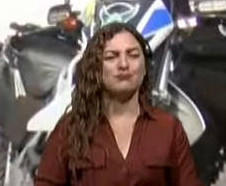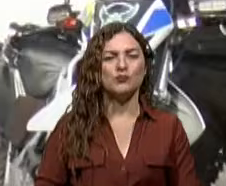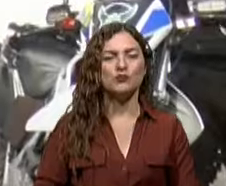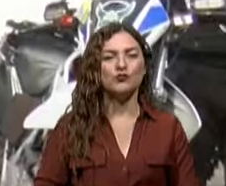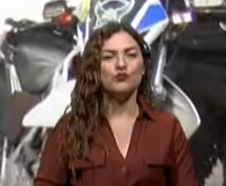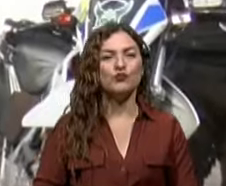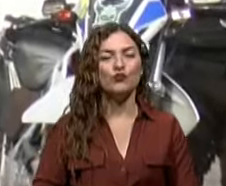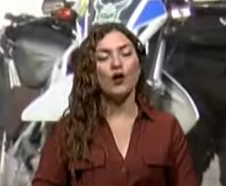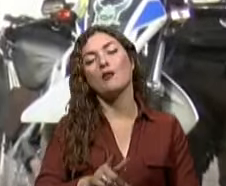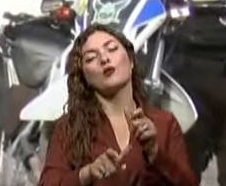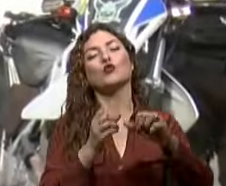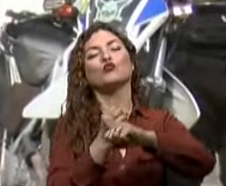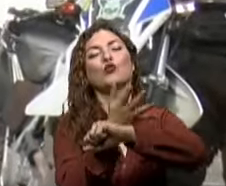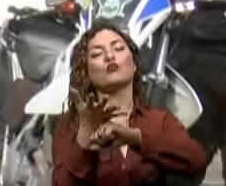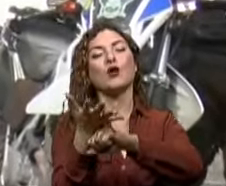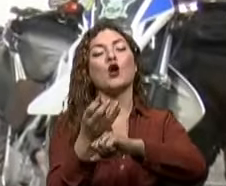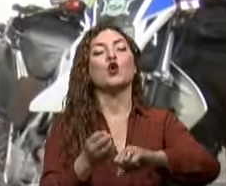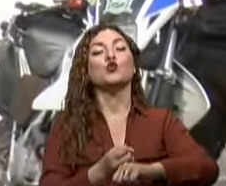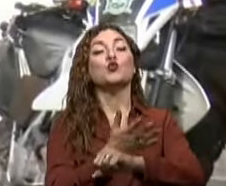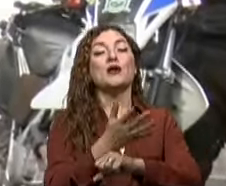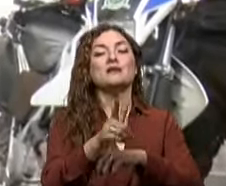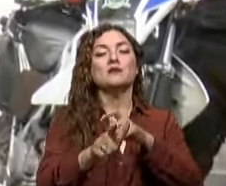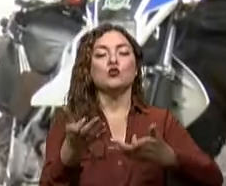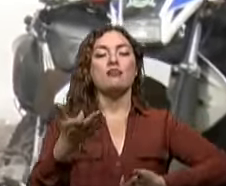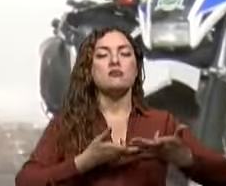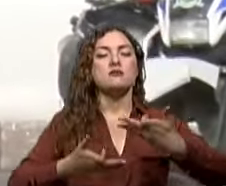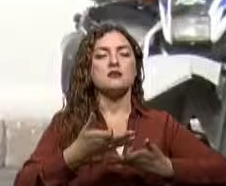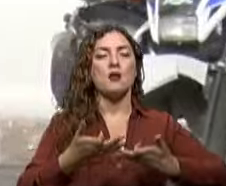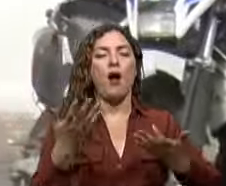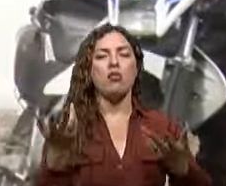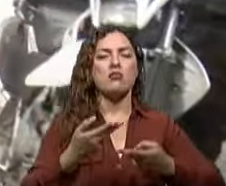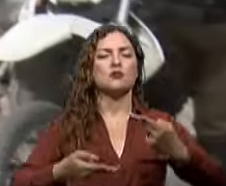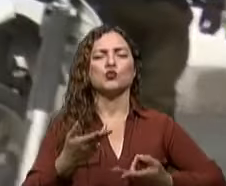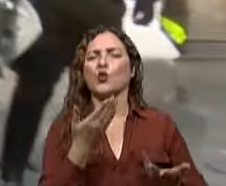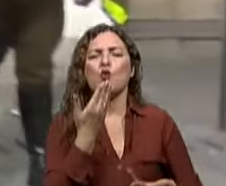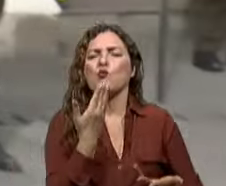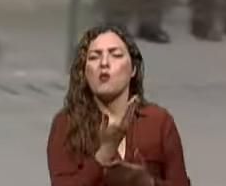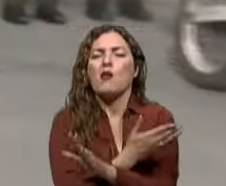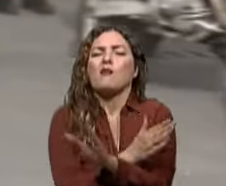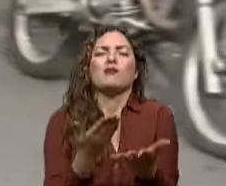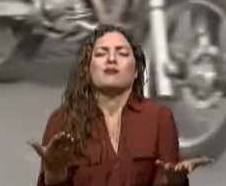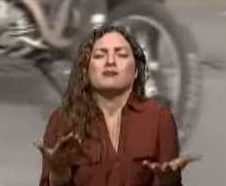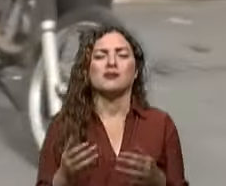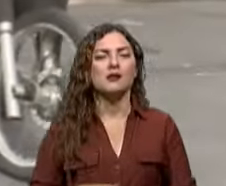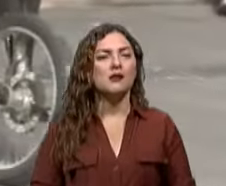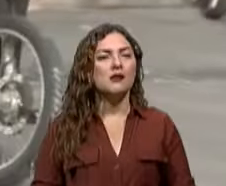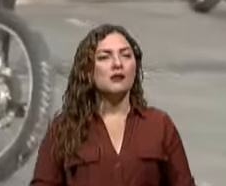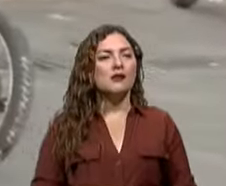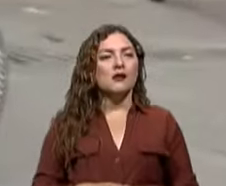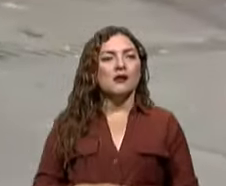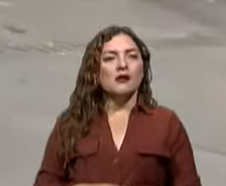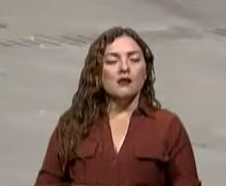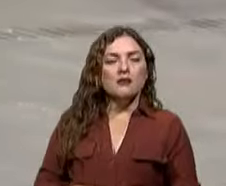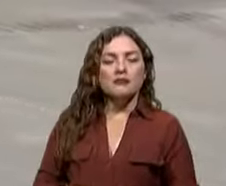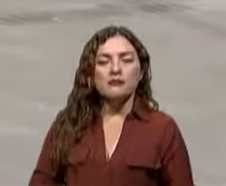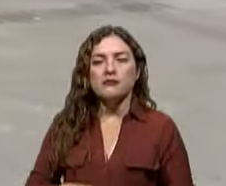se le puede decir a la ciudadanía o comerciantes para alertar de manera oportuna también a la Policía Nacional y cómo prevenir también este tipo de hechos? Sí, justamente